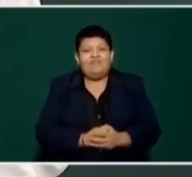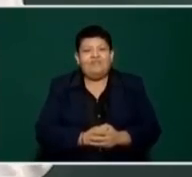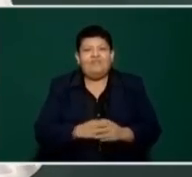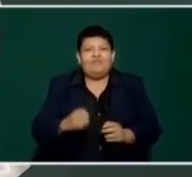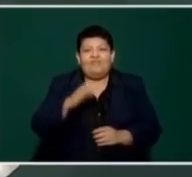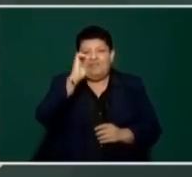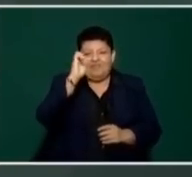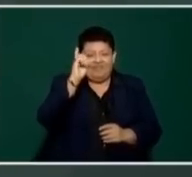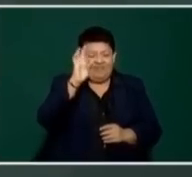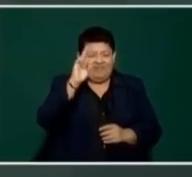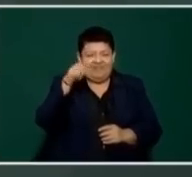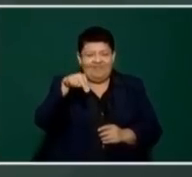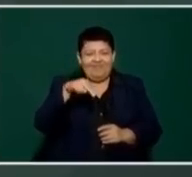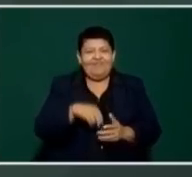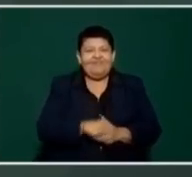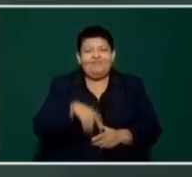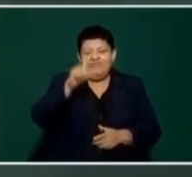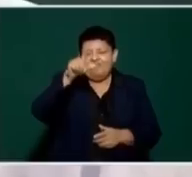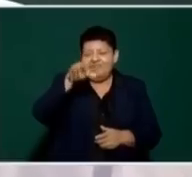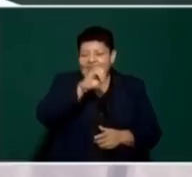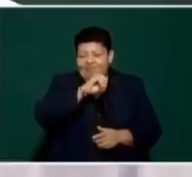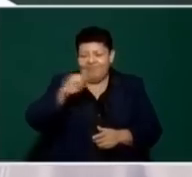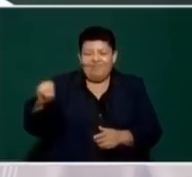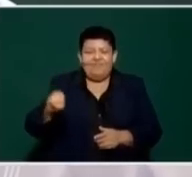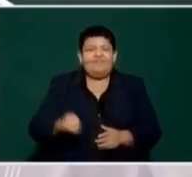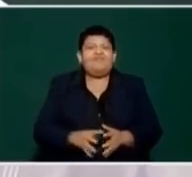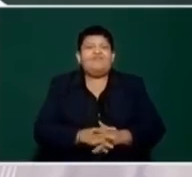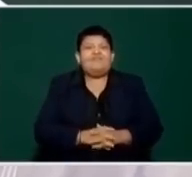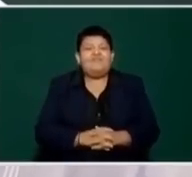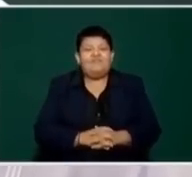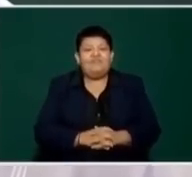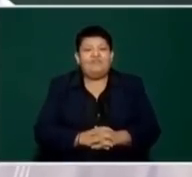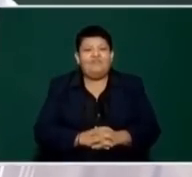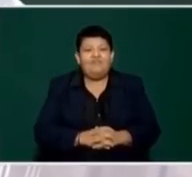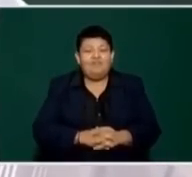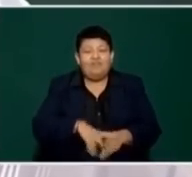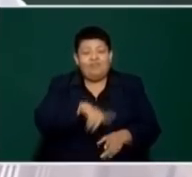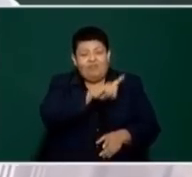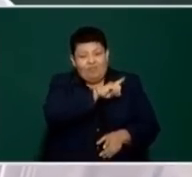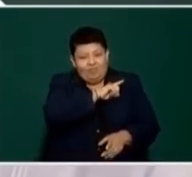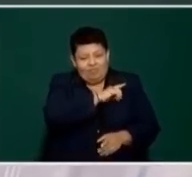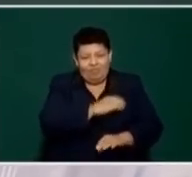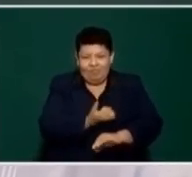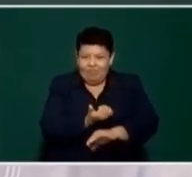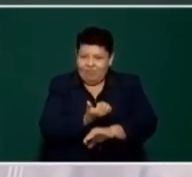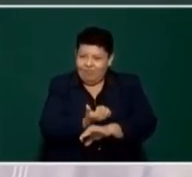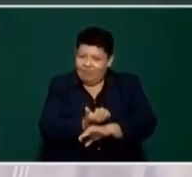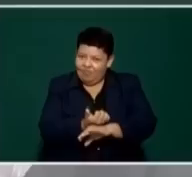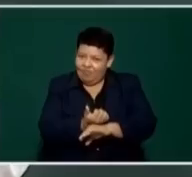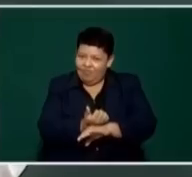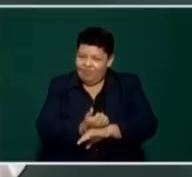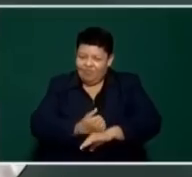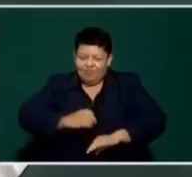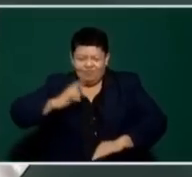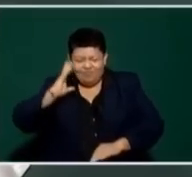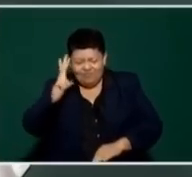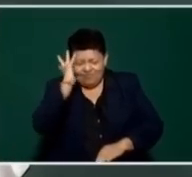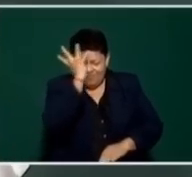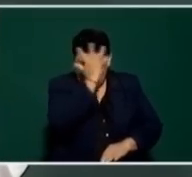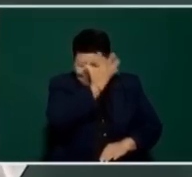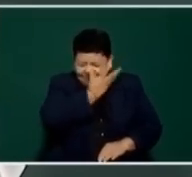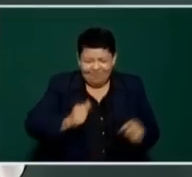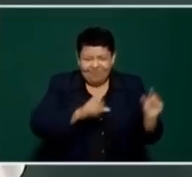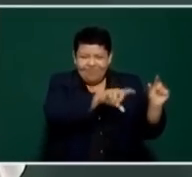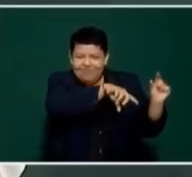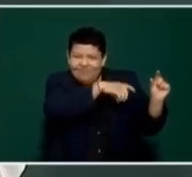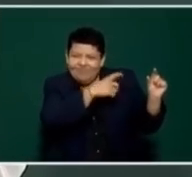Edén, Quintana Roo, es uno de los estados más bellos del país y sin